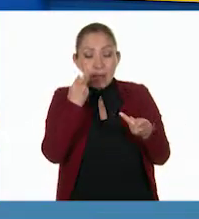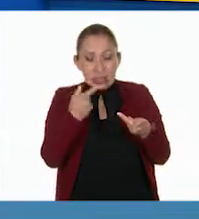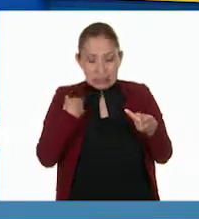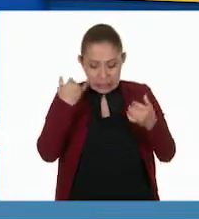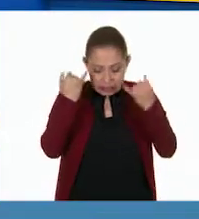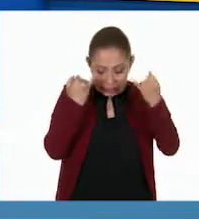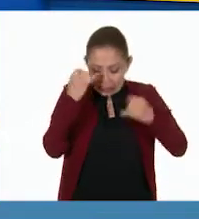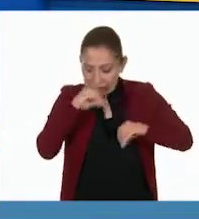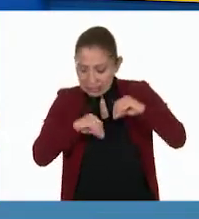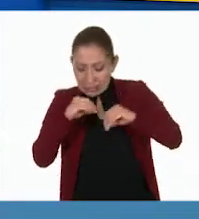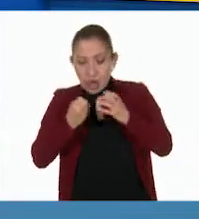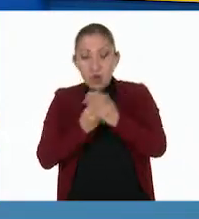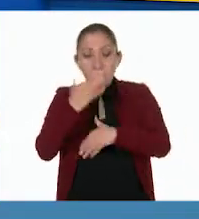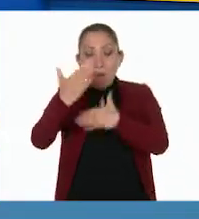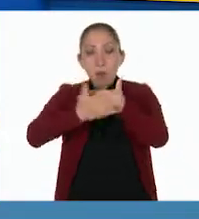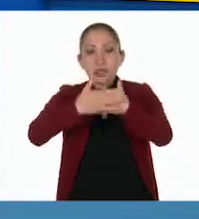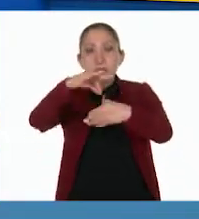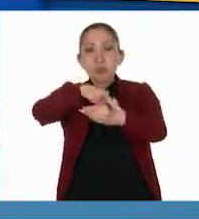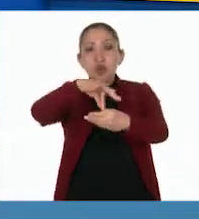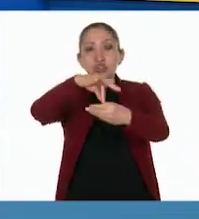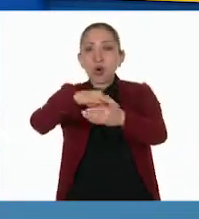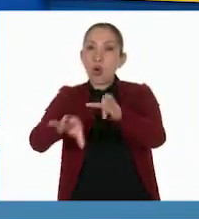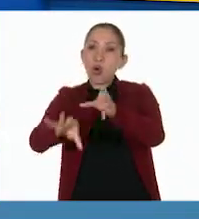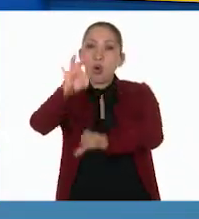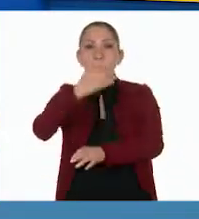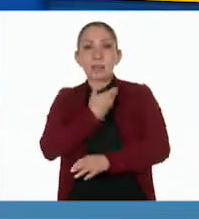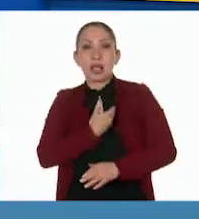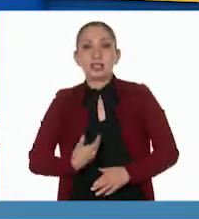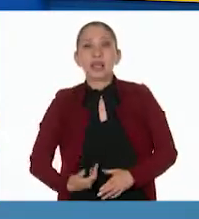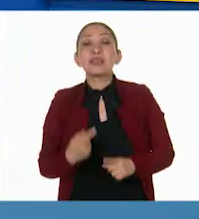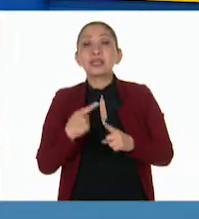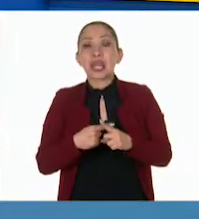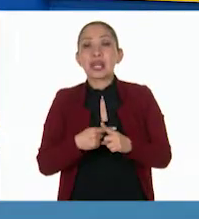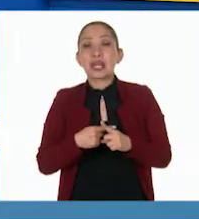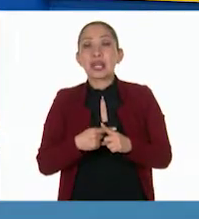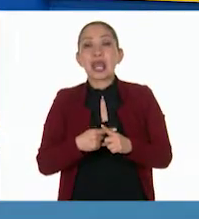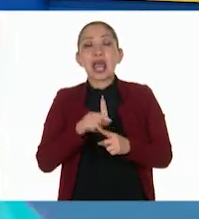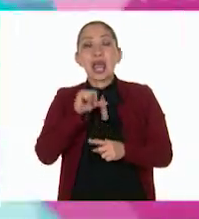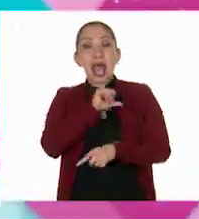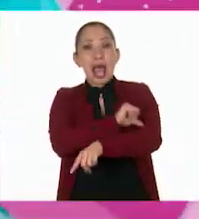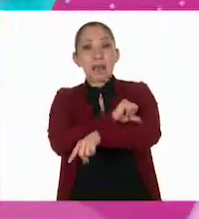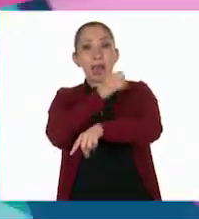se organizaban nuevas elecciones presidenciales en las que resultó electo Álvaro Obregón.